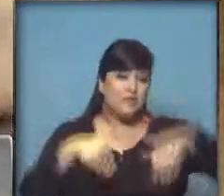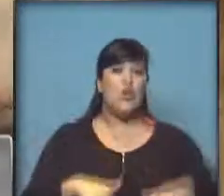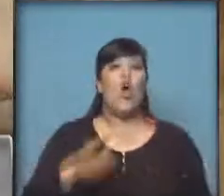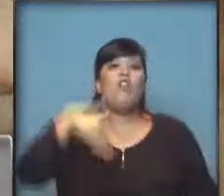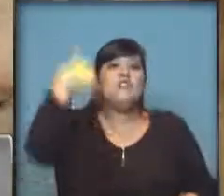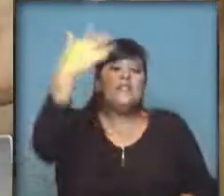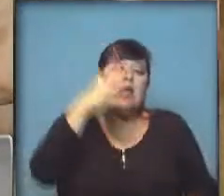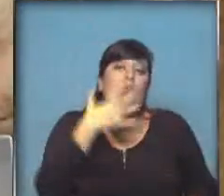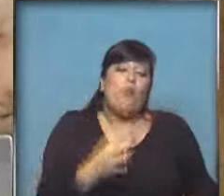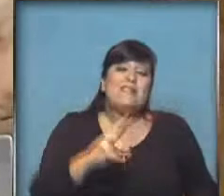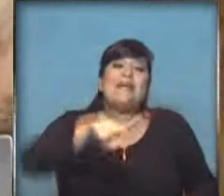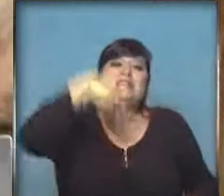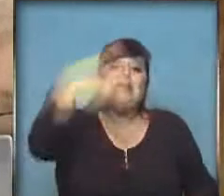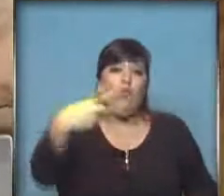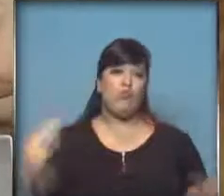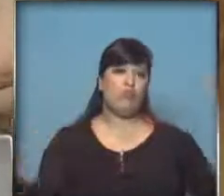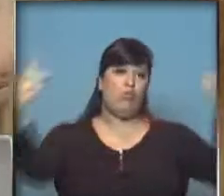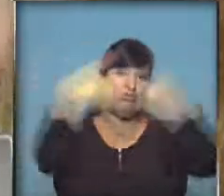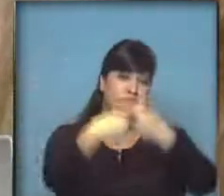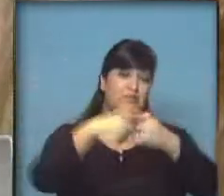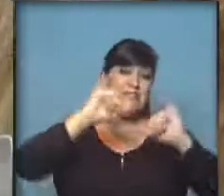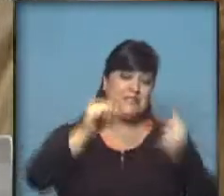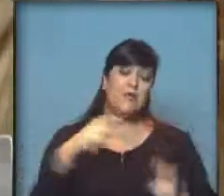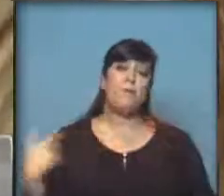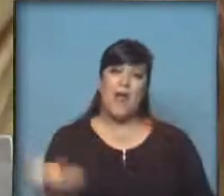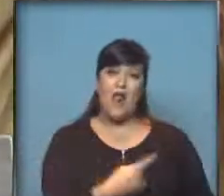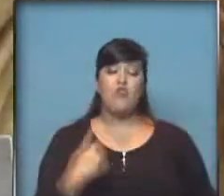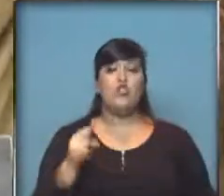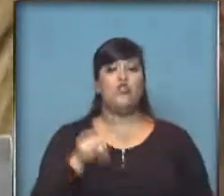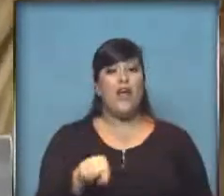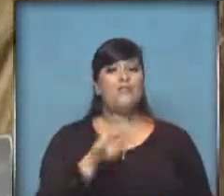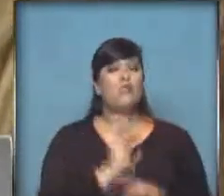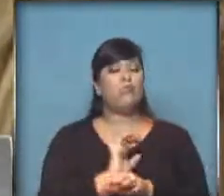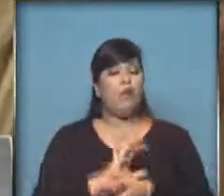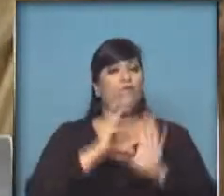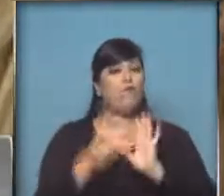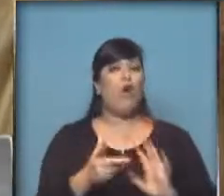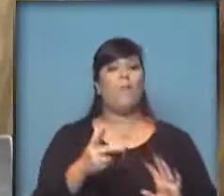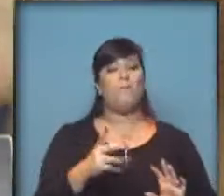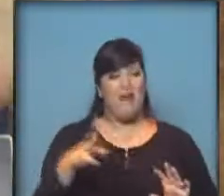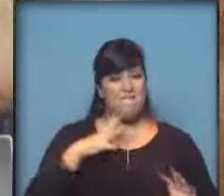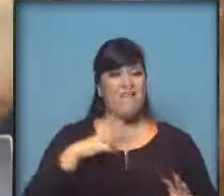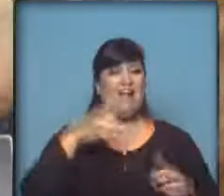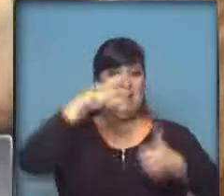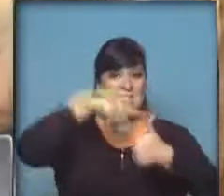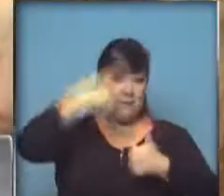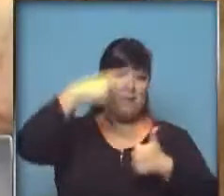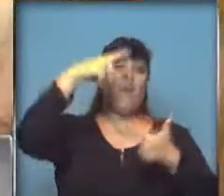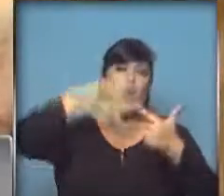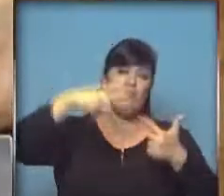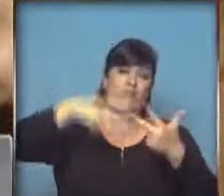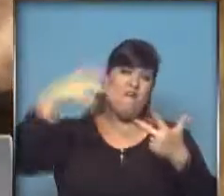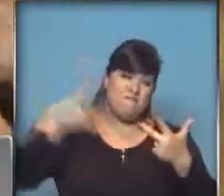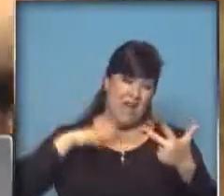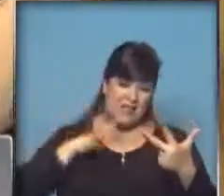eventualmente una segunda vuelta, así que para nosotros esto es un escalón de tres escalones que hay que llevar adelante,